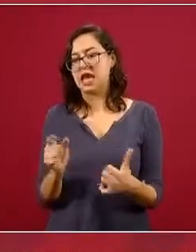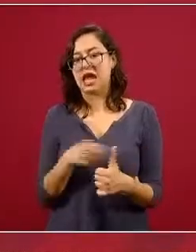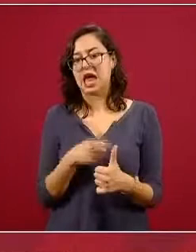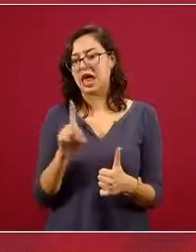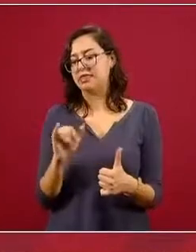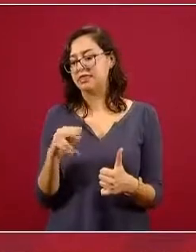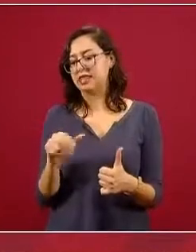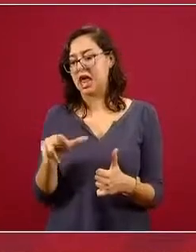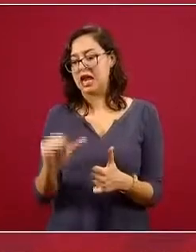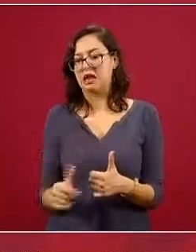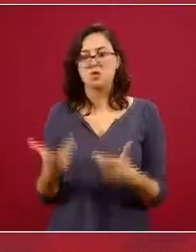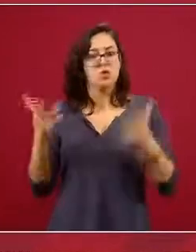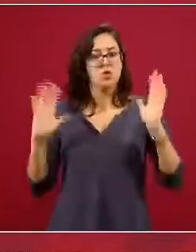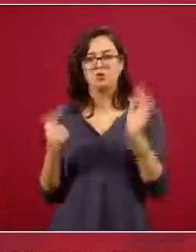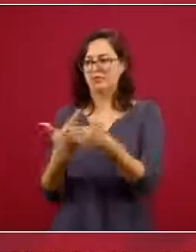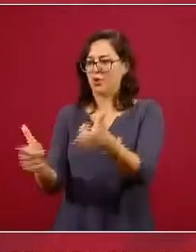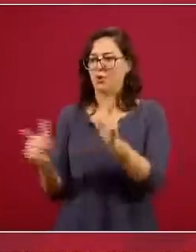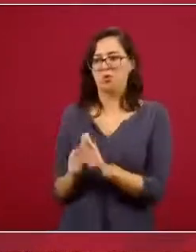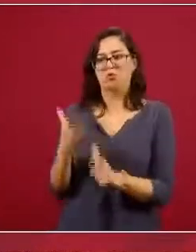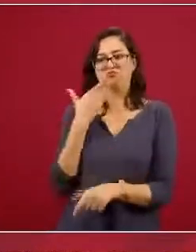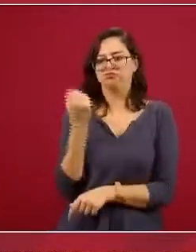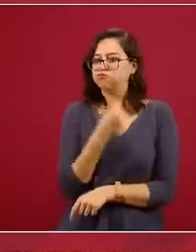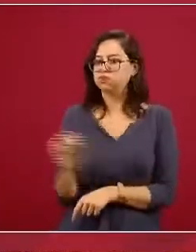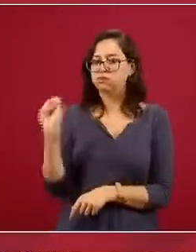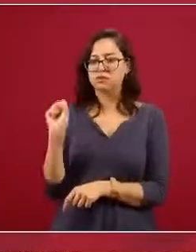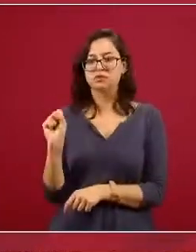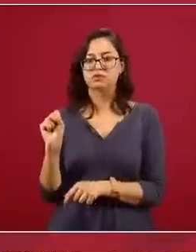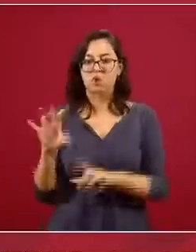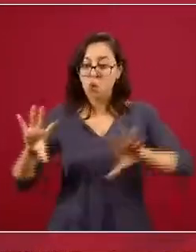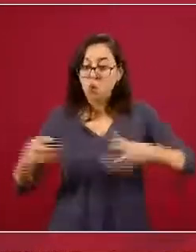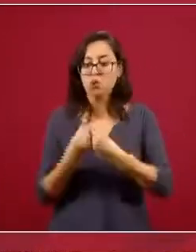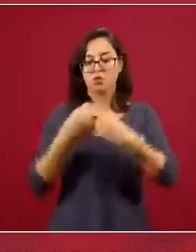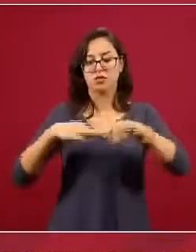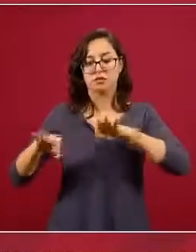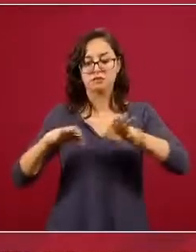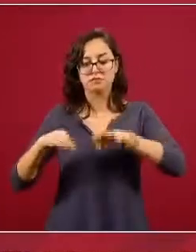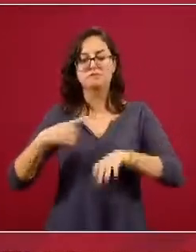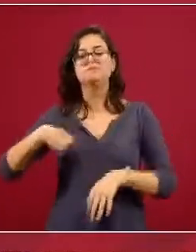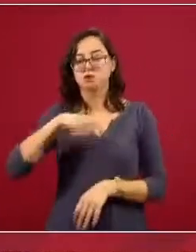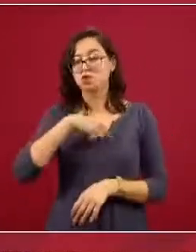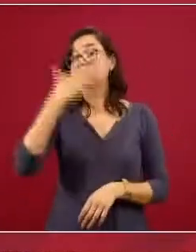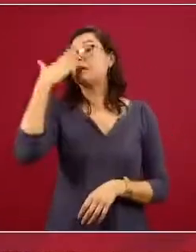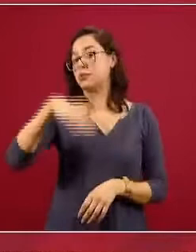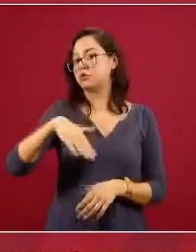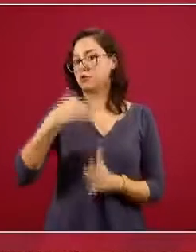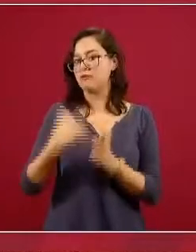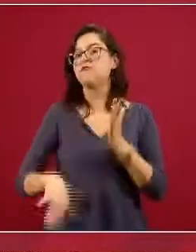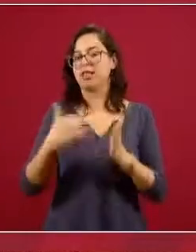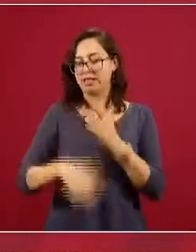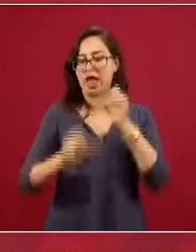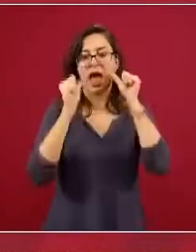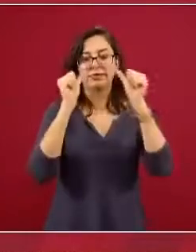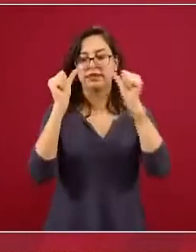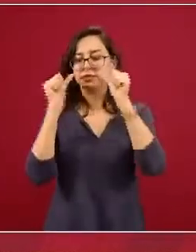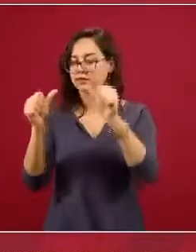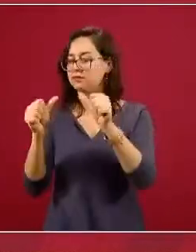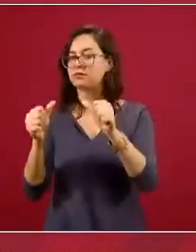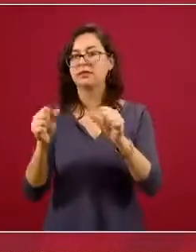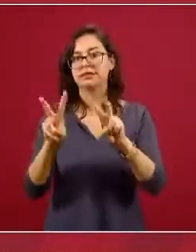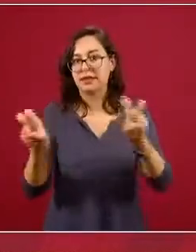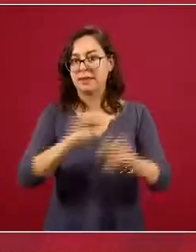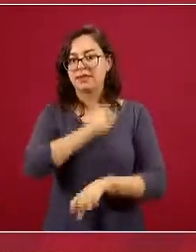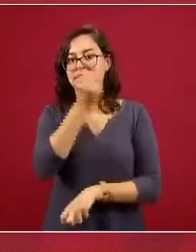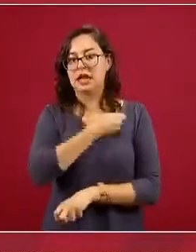Diana Tejadilla, en fin, es un grupo estupendo que tienen esa visión de integración. Estamos muy conscientes que tenemos un déficit enorme de servicios